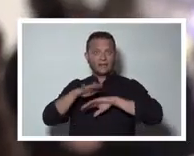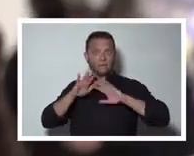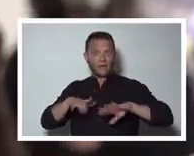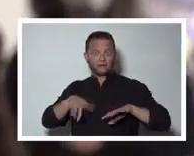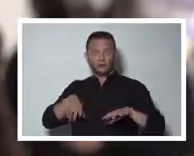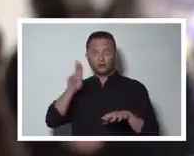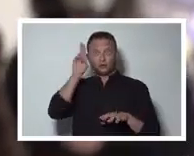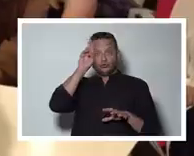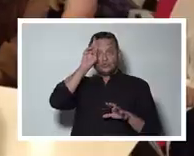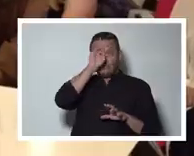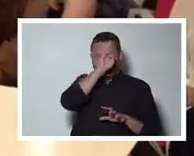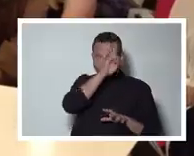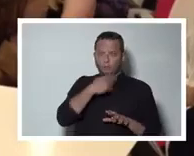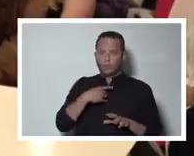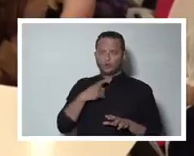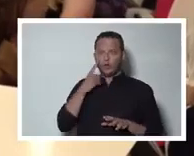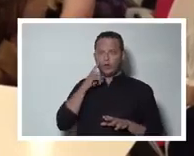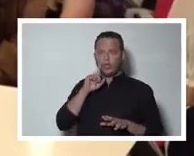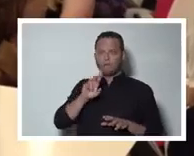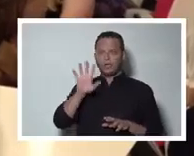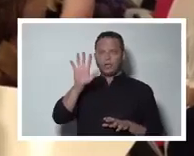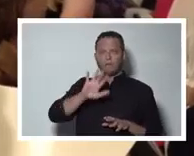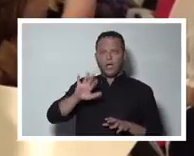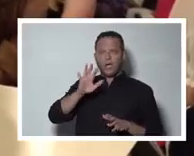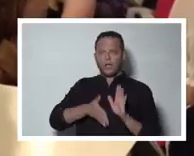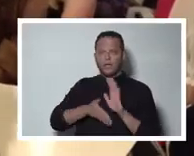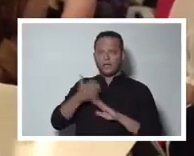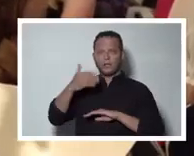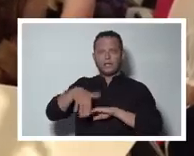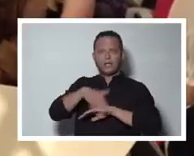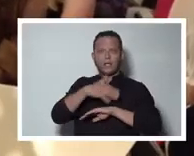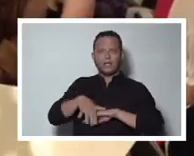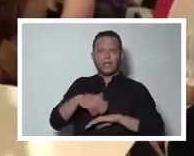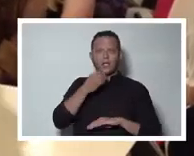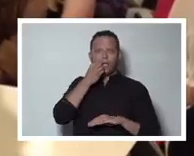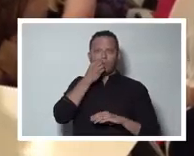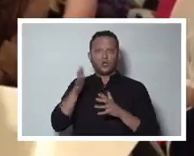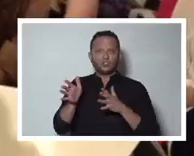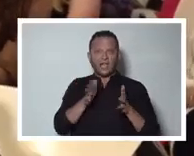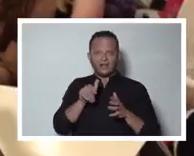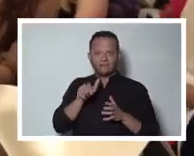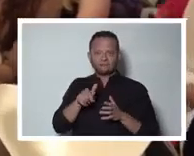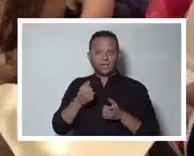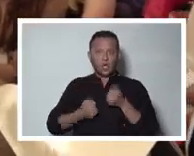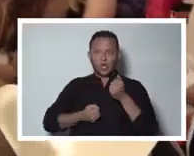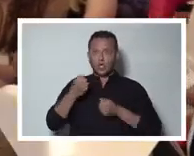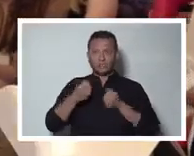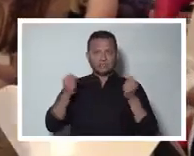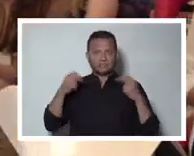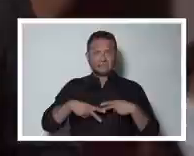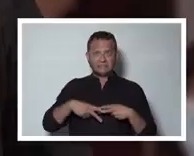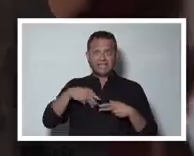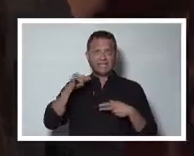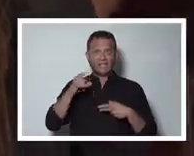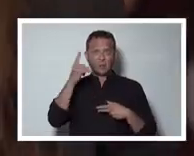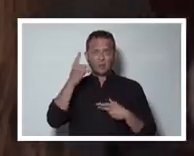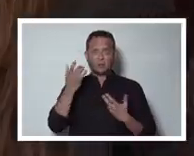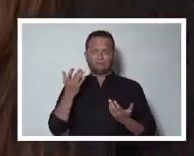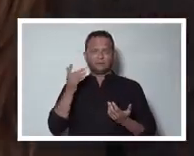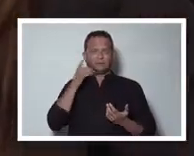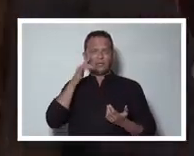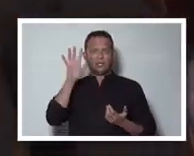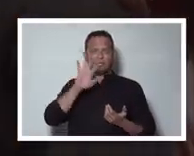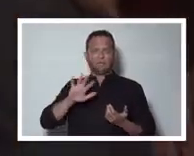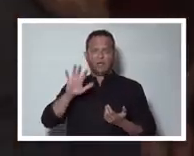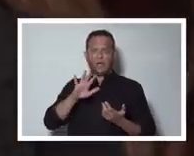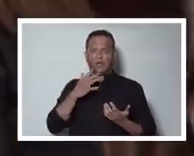en Madrid yo tengo la imagen de salir a las calles de Buenos Aires y que no haya ni un auto una imagen distópica